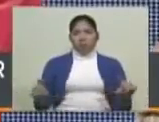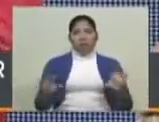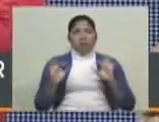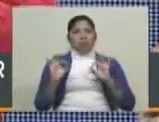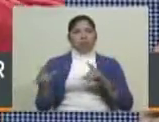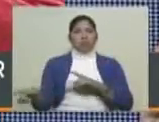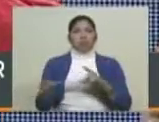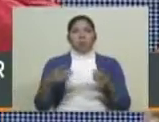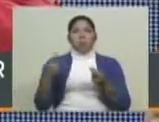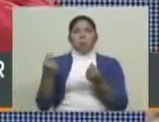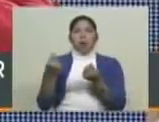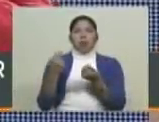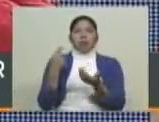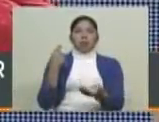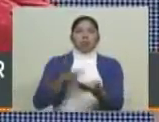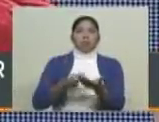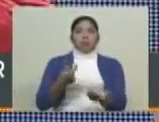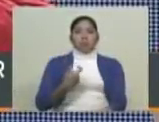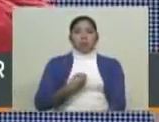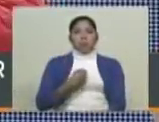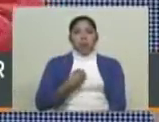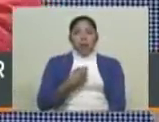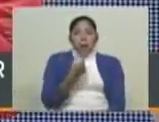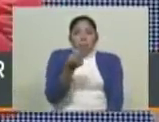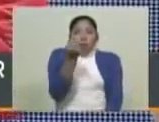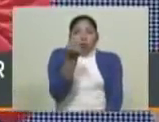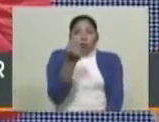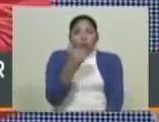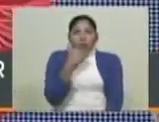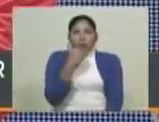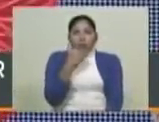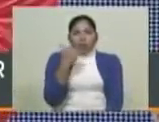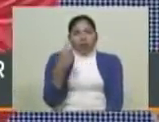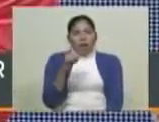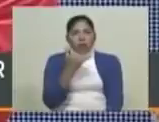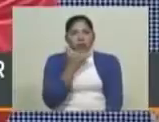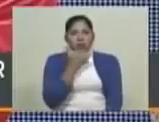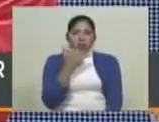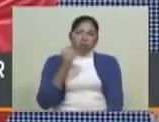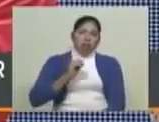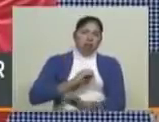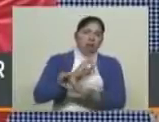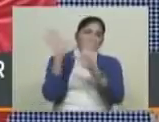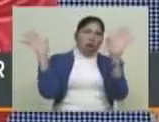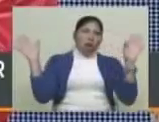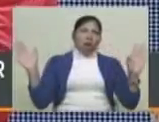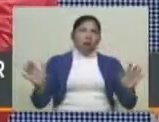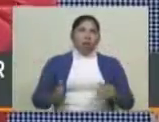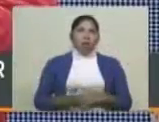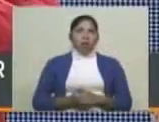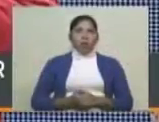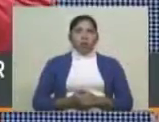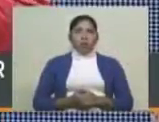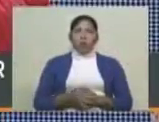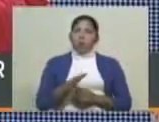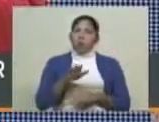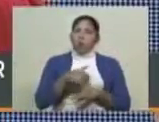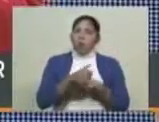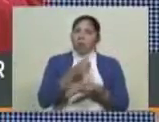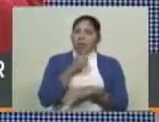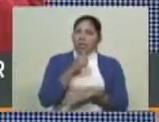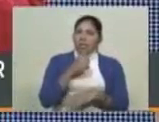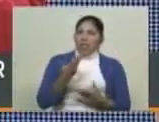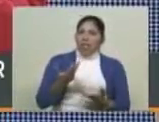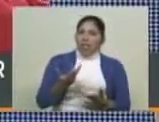venezolano. ¿Estamos a punto? Ah, ¿que hay fallas? Claro que hay fallas, ¿vale? ¿Por culpa de quién? Por